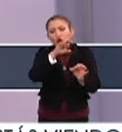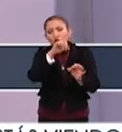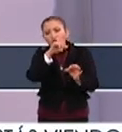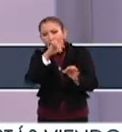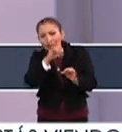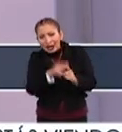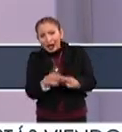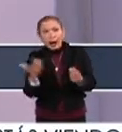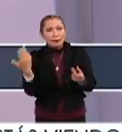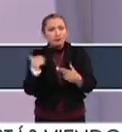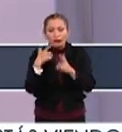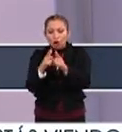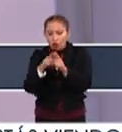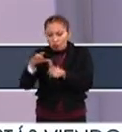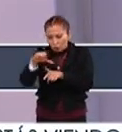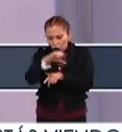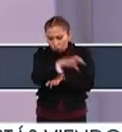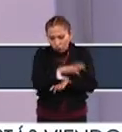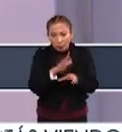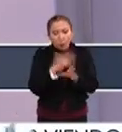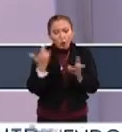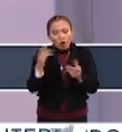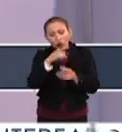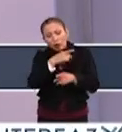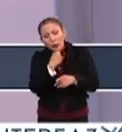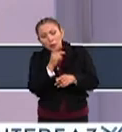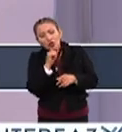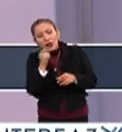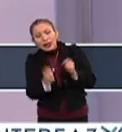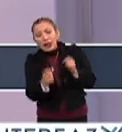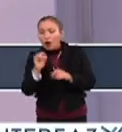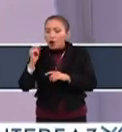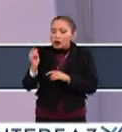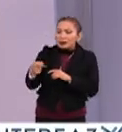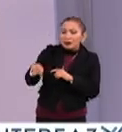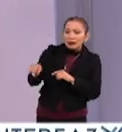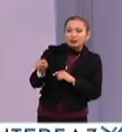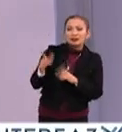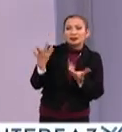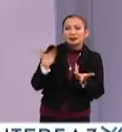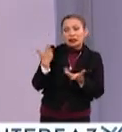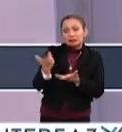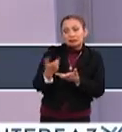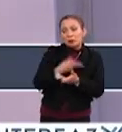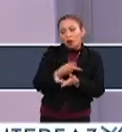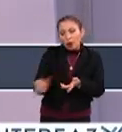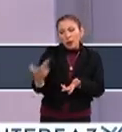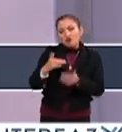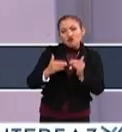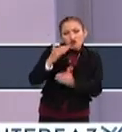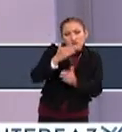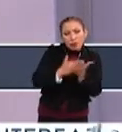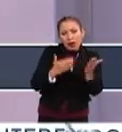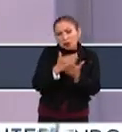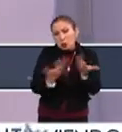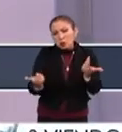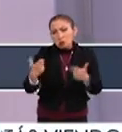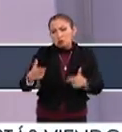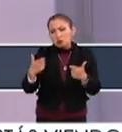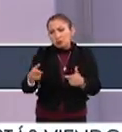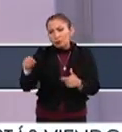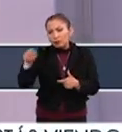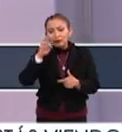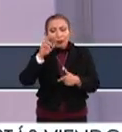por grupos etarios, por condición de género, por condiciones de economía social en la estructura. Pues tenemos en la Ciudad de México